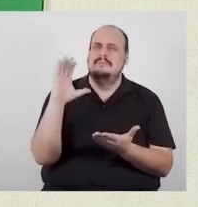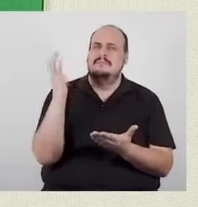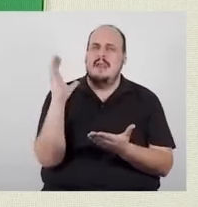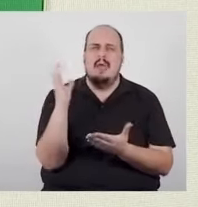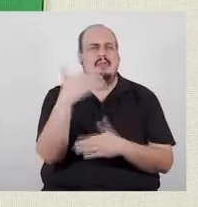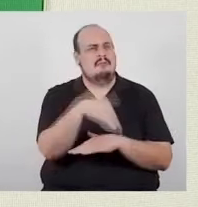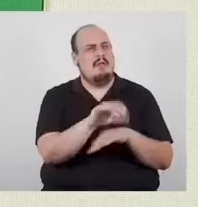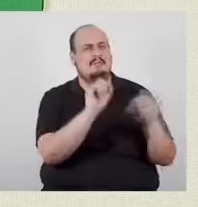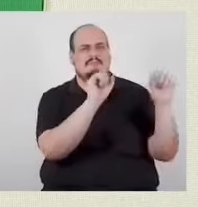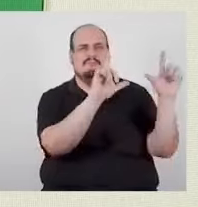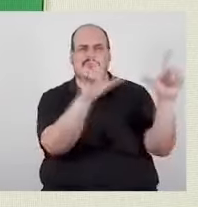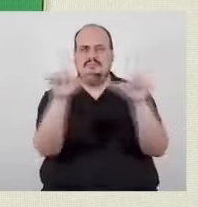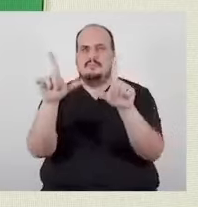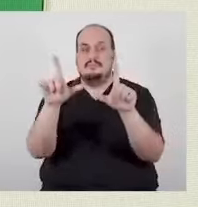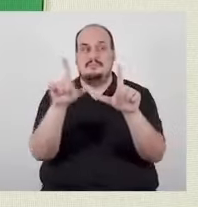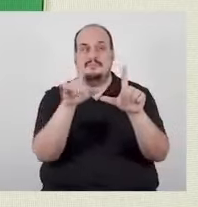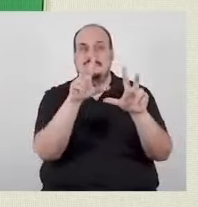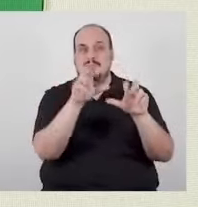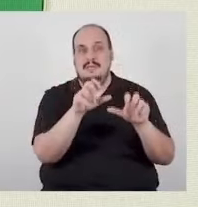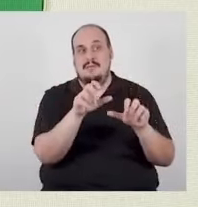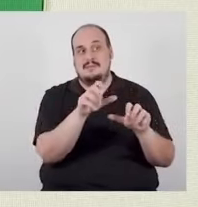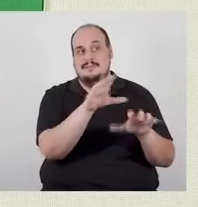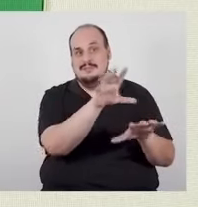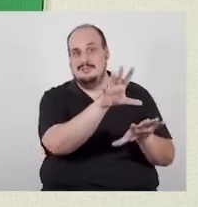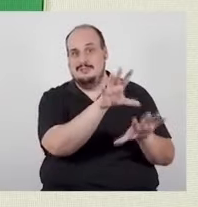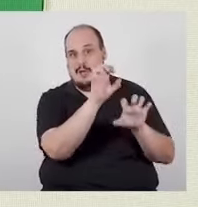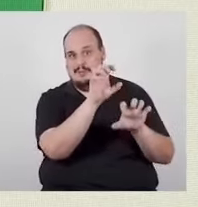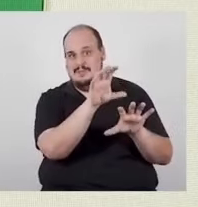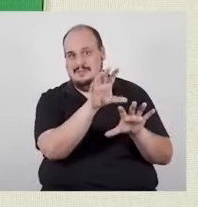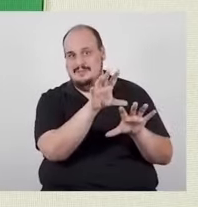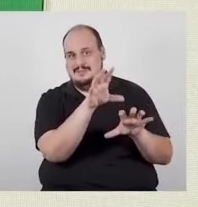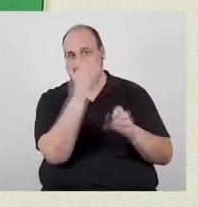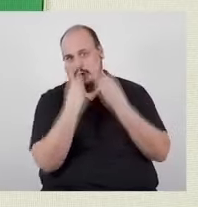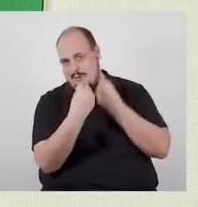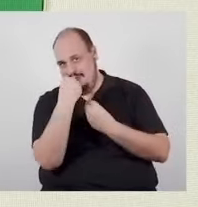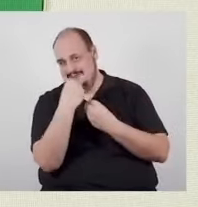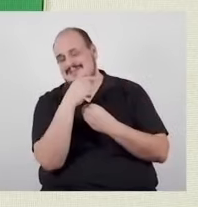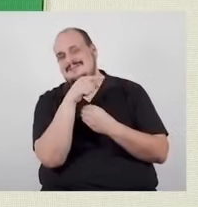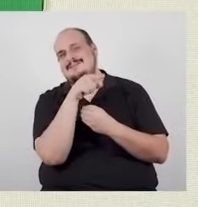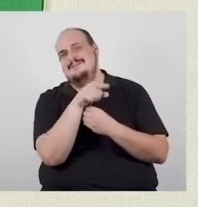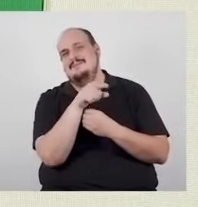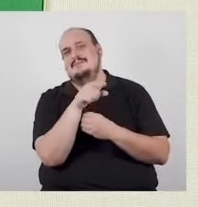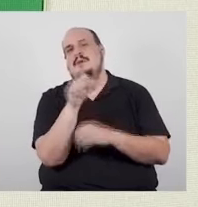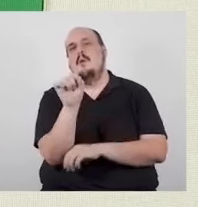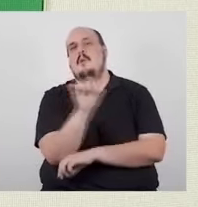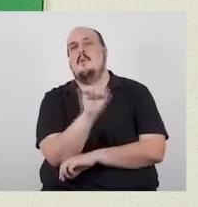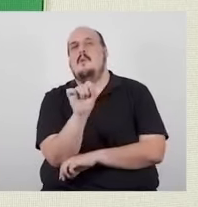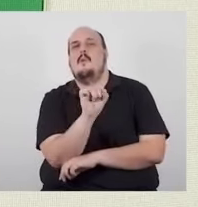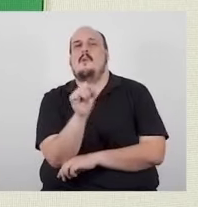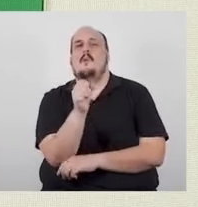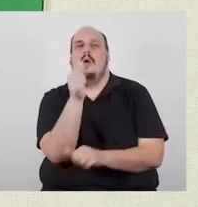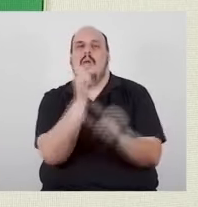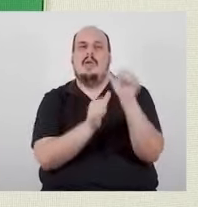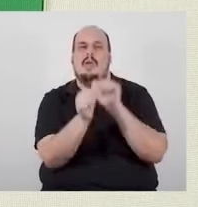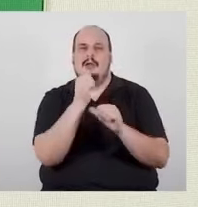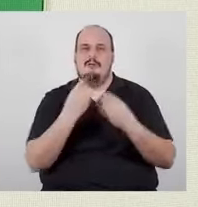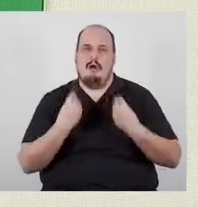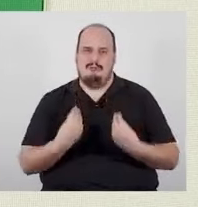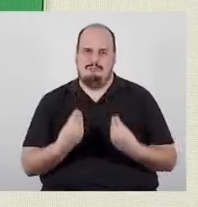toman, y juego con la palabra tomar, al alcohol al volante. Cómo se habla,